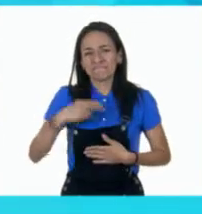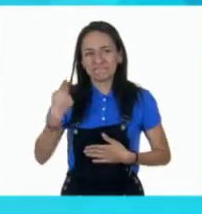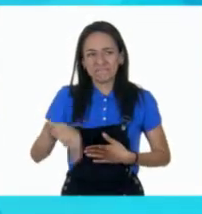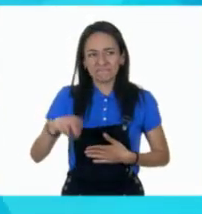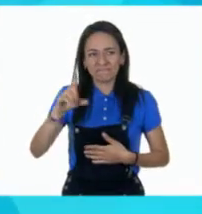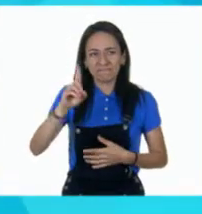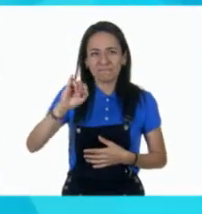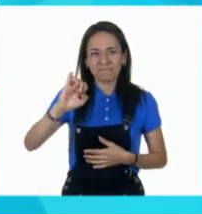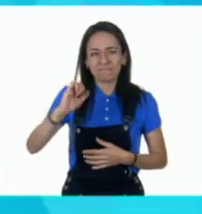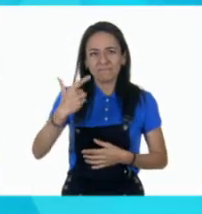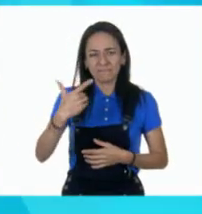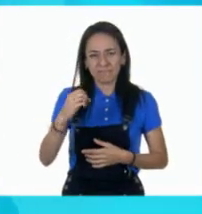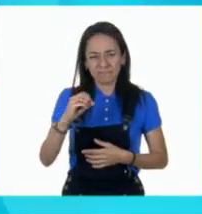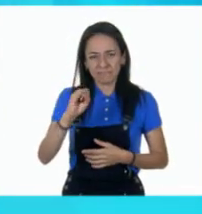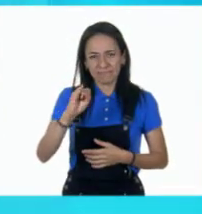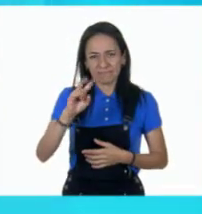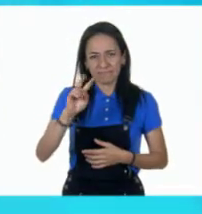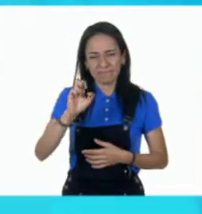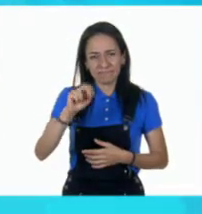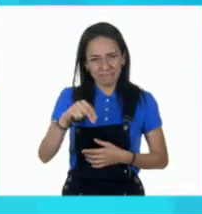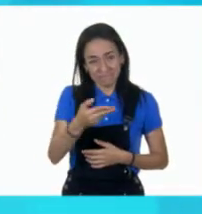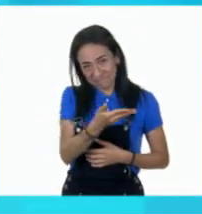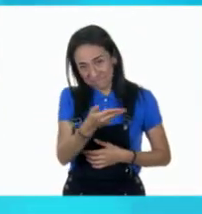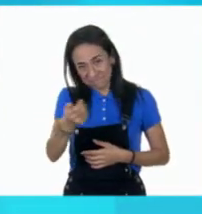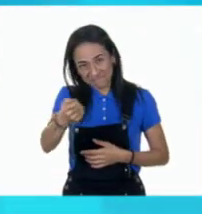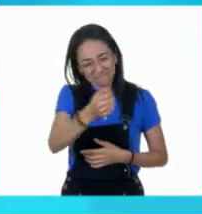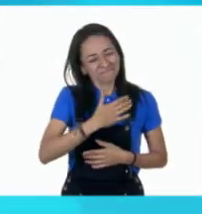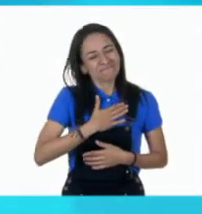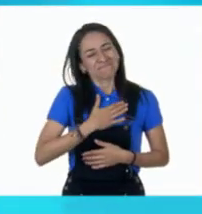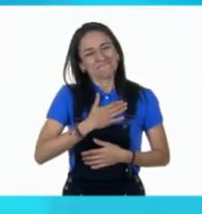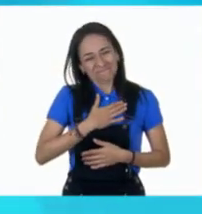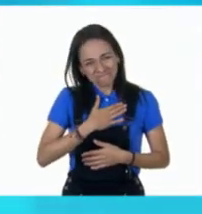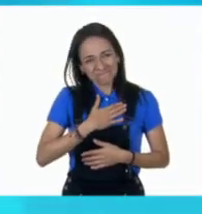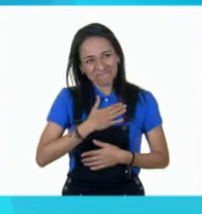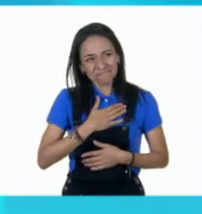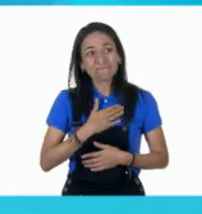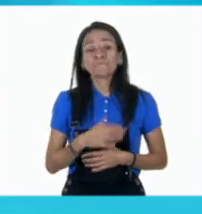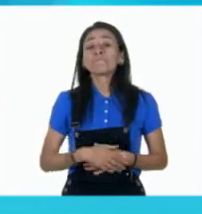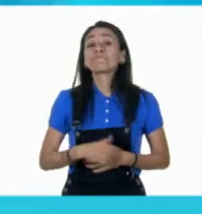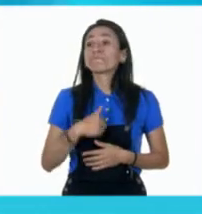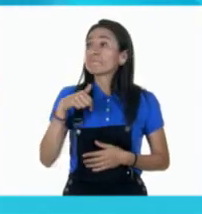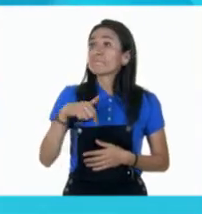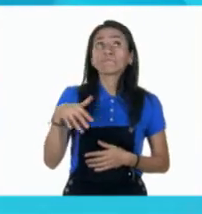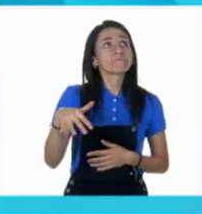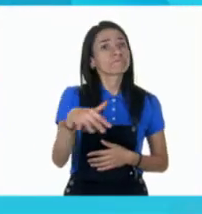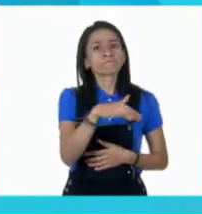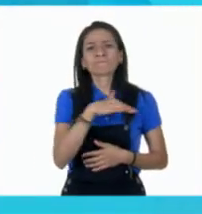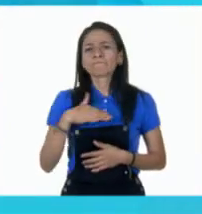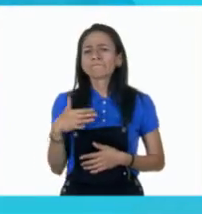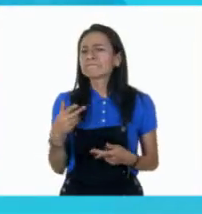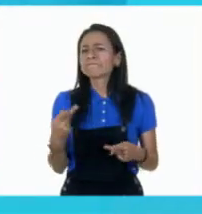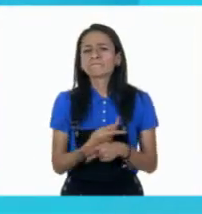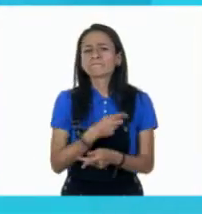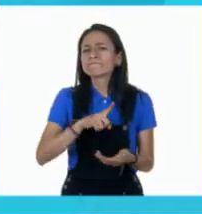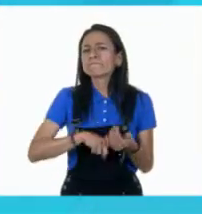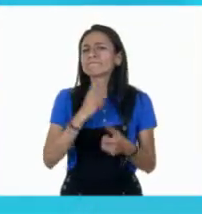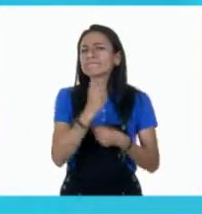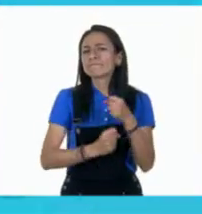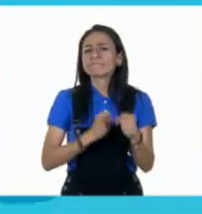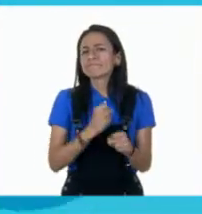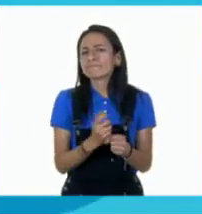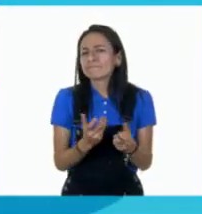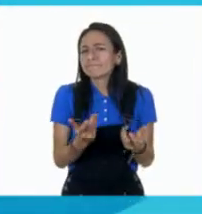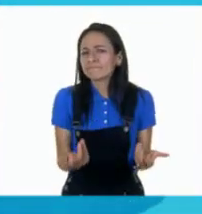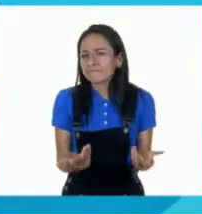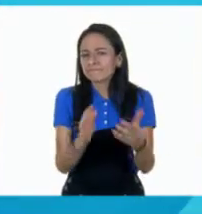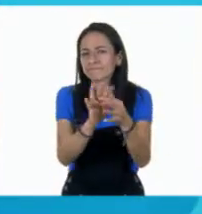da mucho gusto saludarles. Quiero compartirles lo que sucede a mi alrededor durante el año. Yo siento que